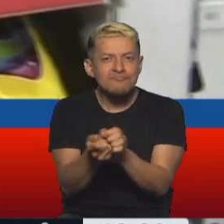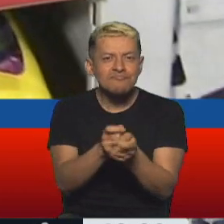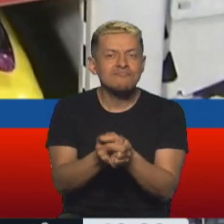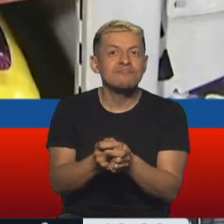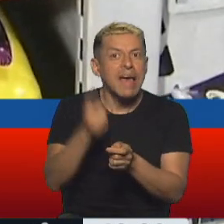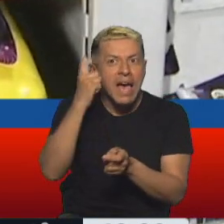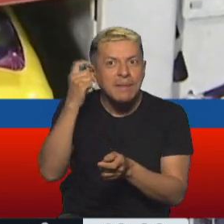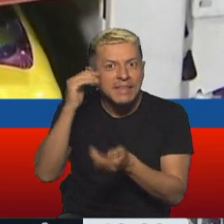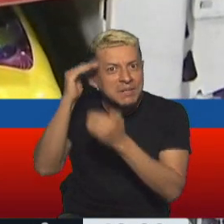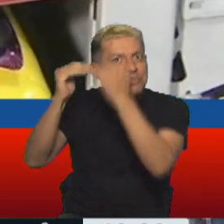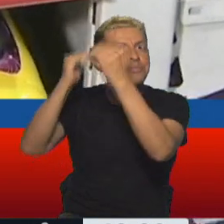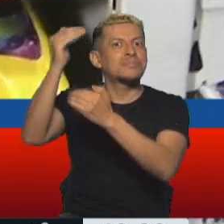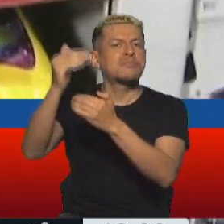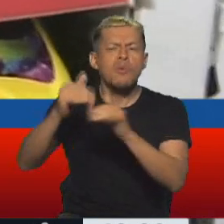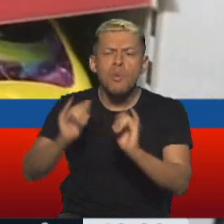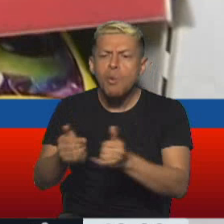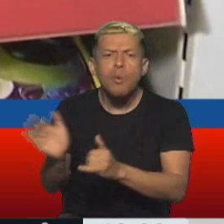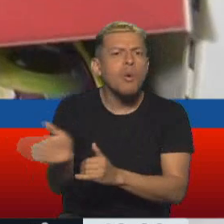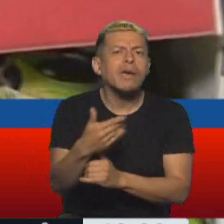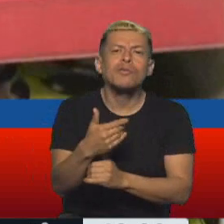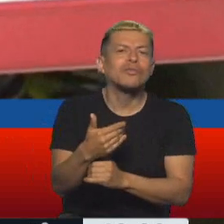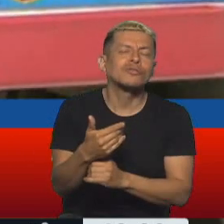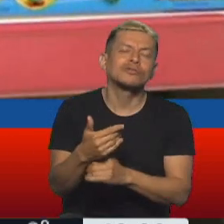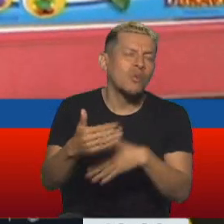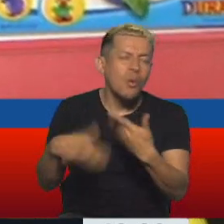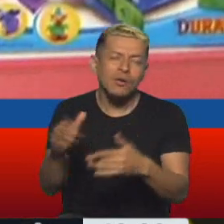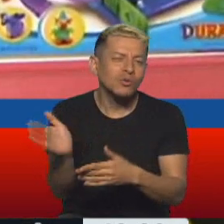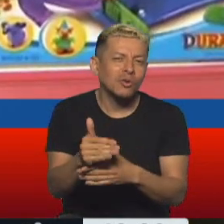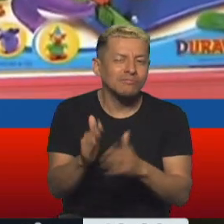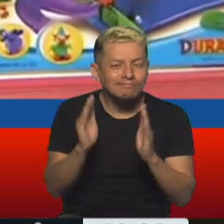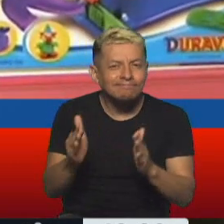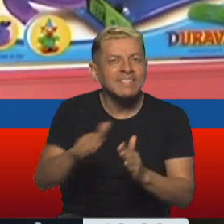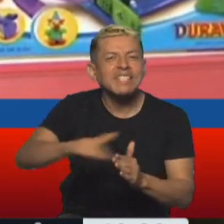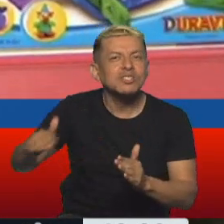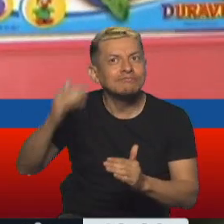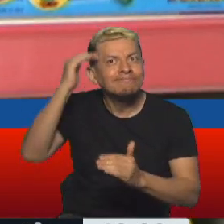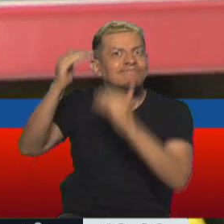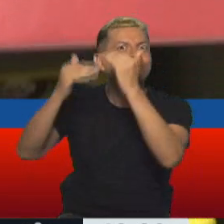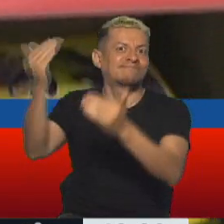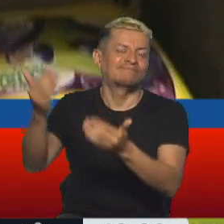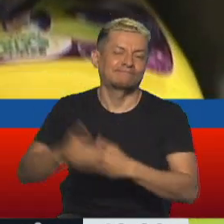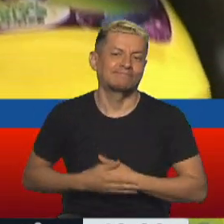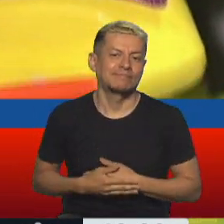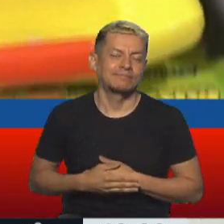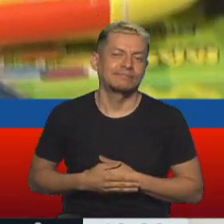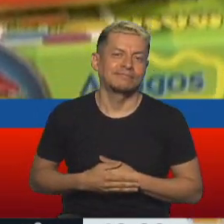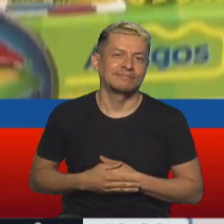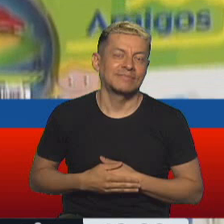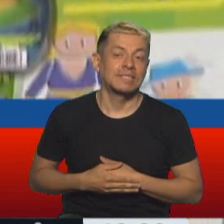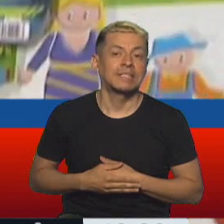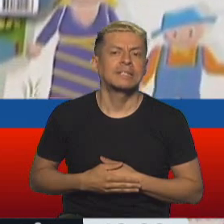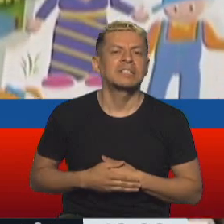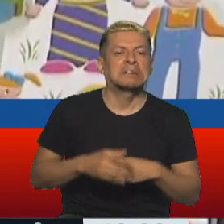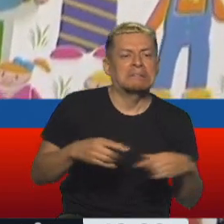O sea, todo el juego realmente apunta al desarrollo infantil. Y tratamos de tener de todo, desde lo más